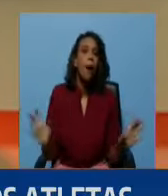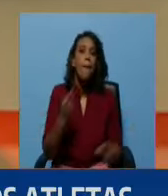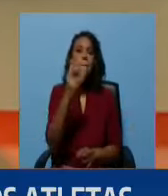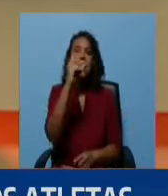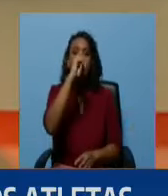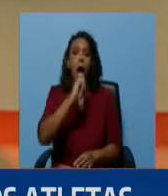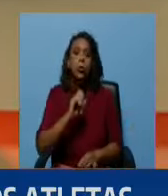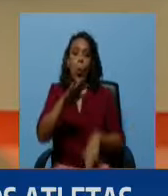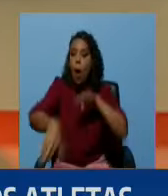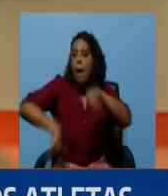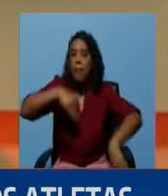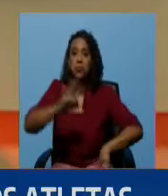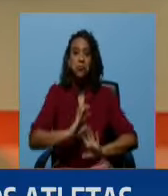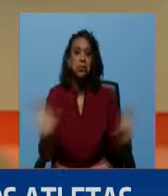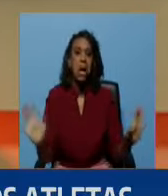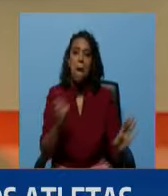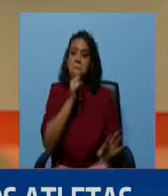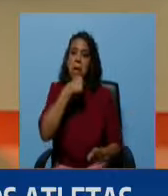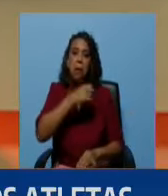¿Verdad?